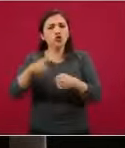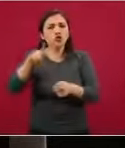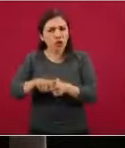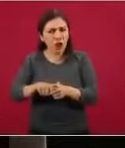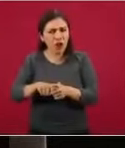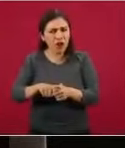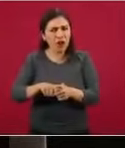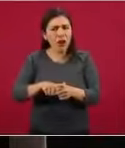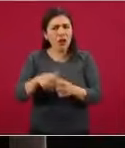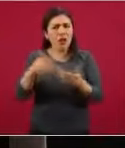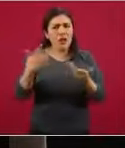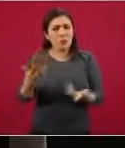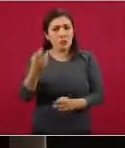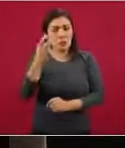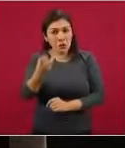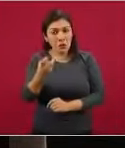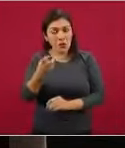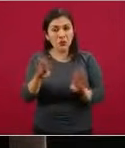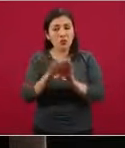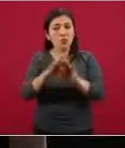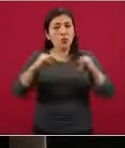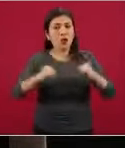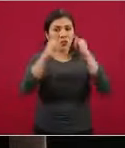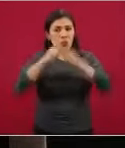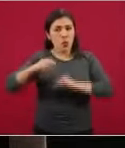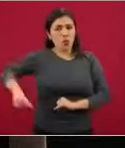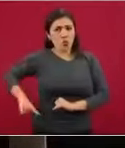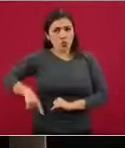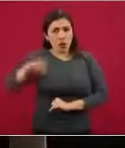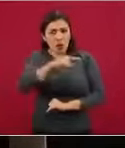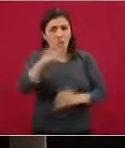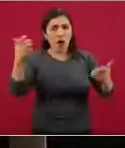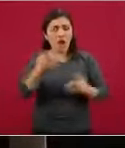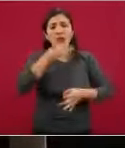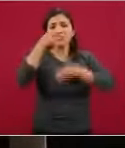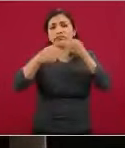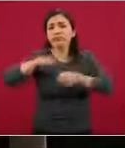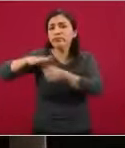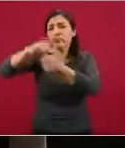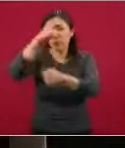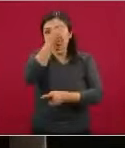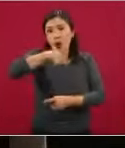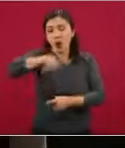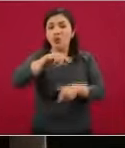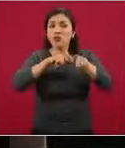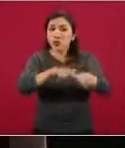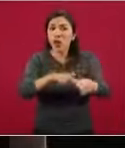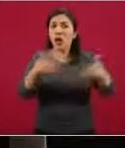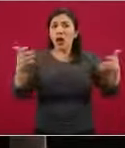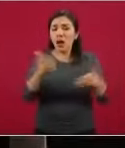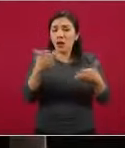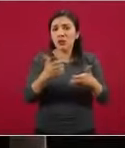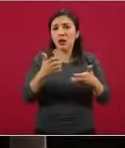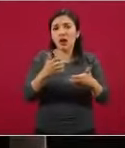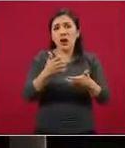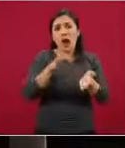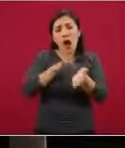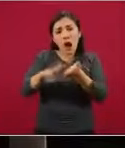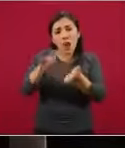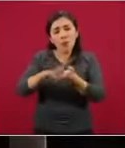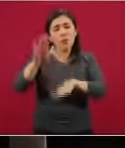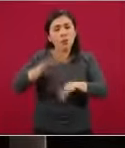sé si desde el siendo una institución de gobierno, haría un llamado para que estas instituciones sigan prestando este tipo,